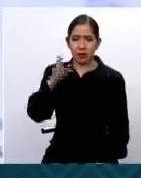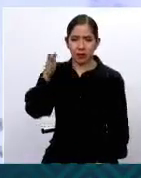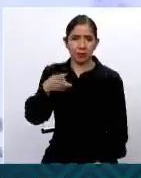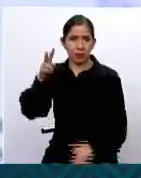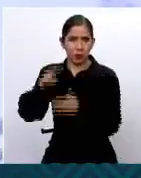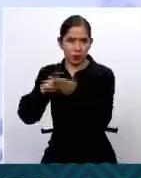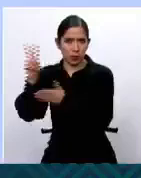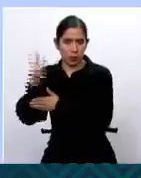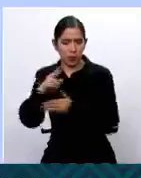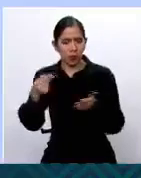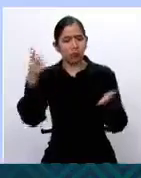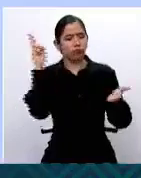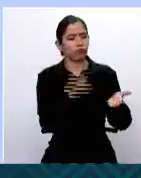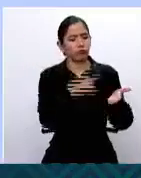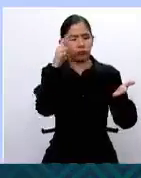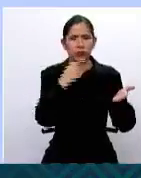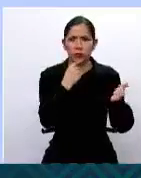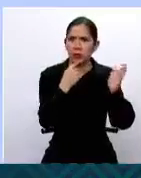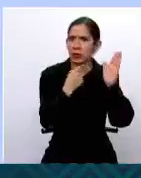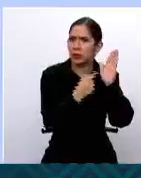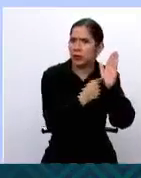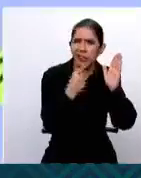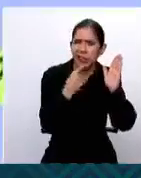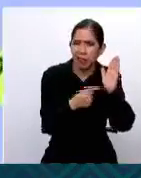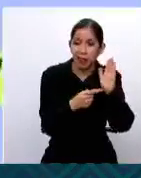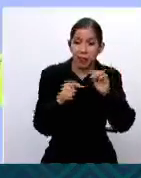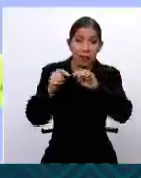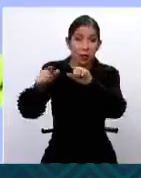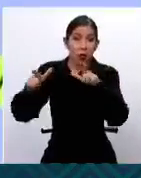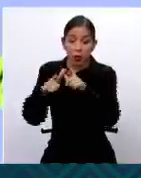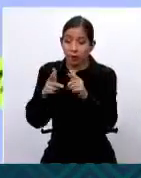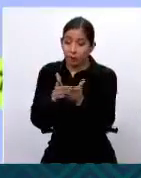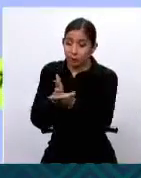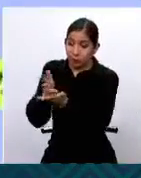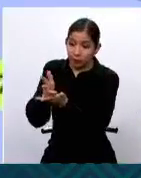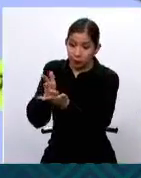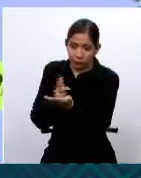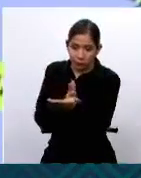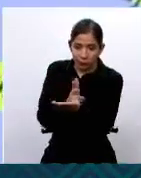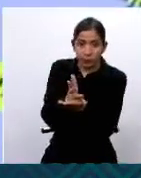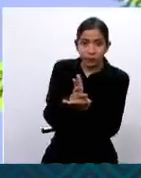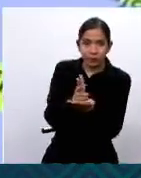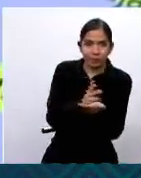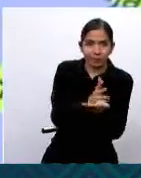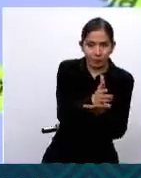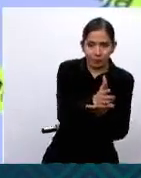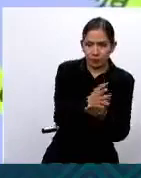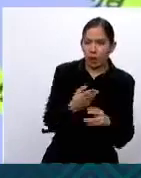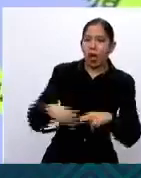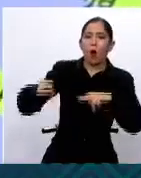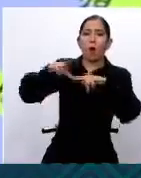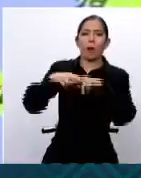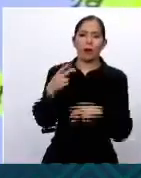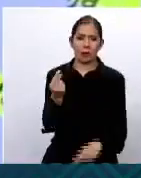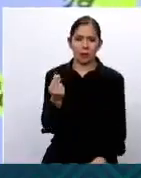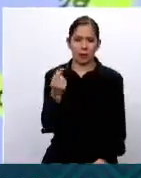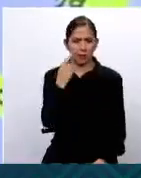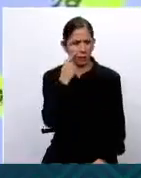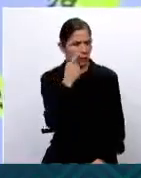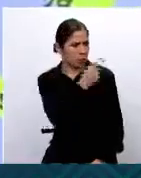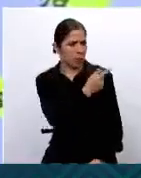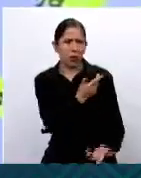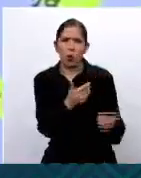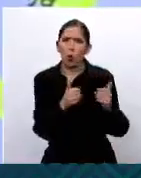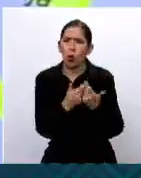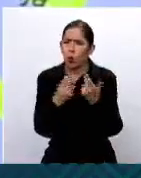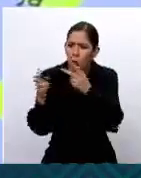307/2022, que da vía libre para el incremento en el precio en el estacionamiento tarifado. Incluso, este documento no tendría un estudio